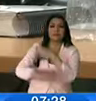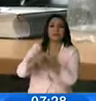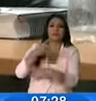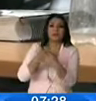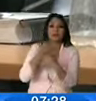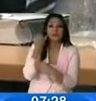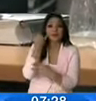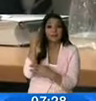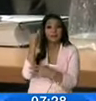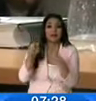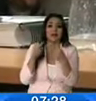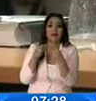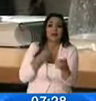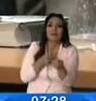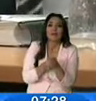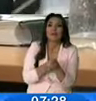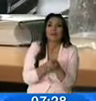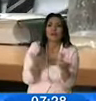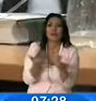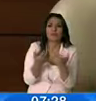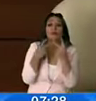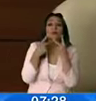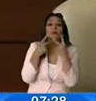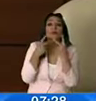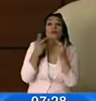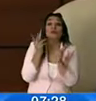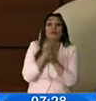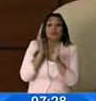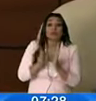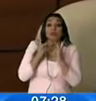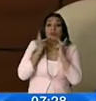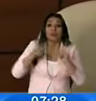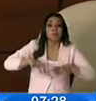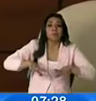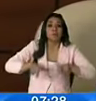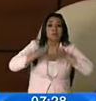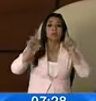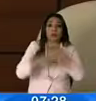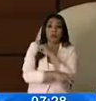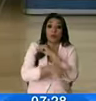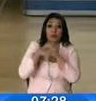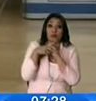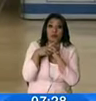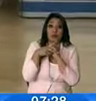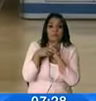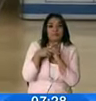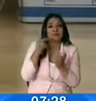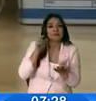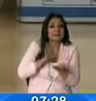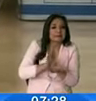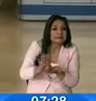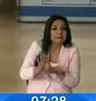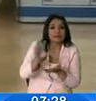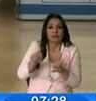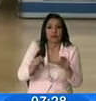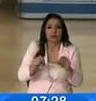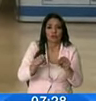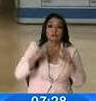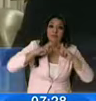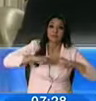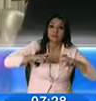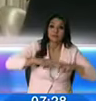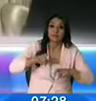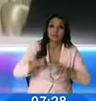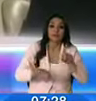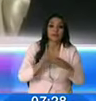autores y cómplices del delito de cohecho relacionado a actos de corrupción en Petroecuador. En este caso, la Fiscalía investigó a